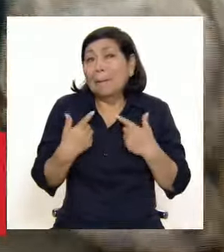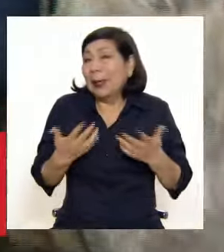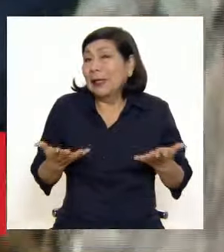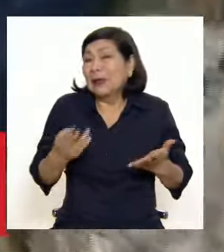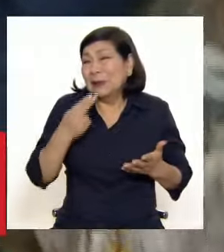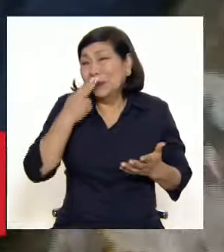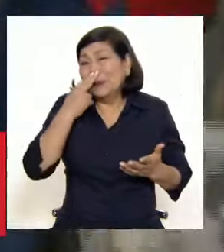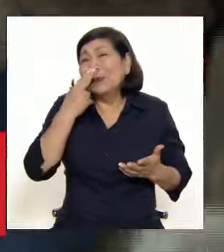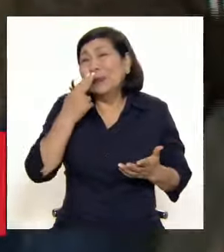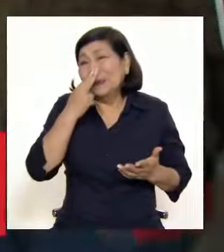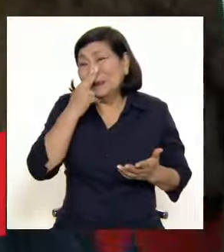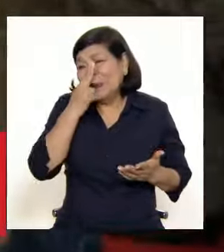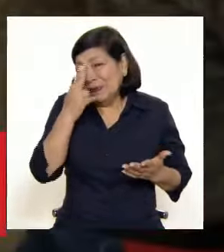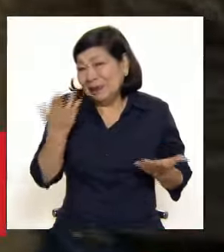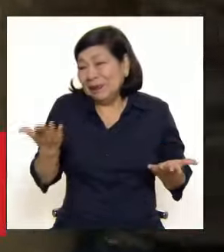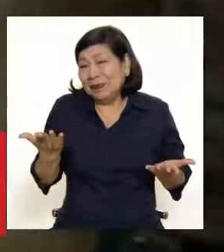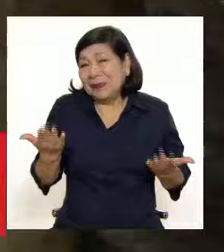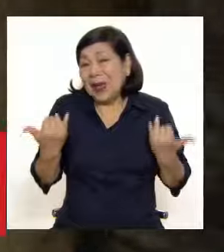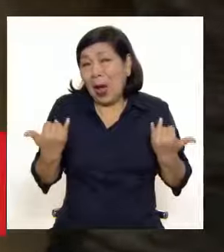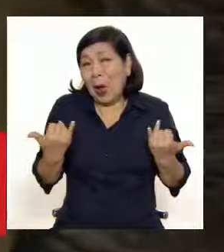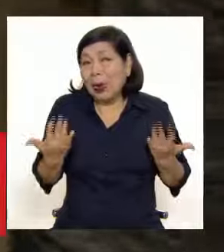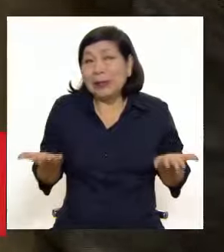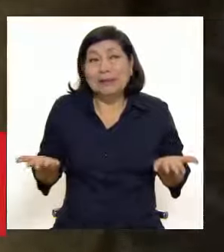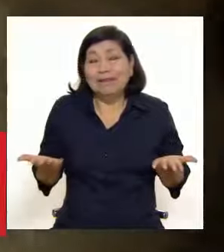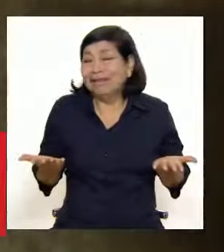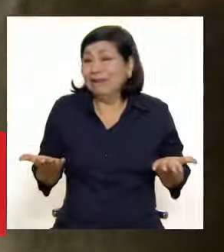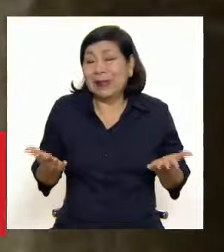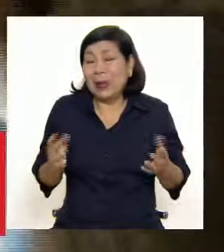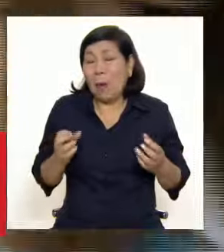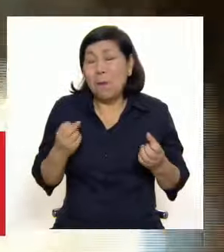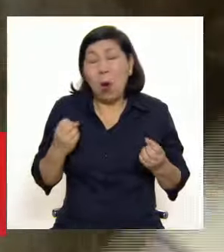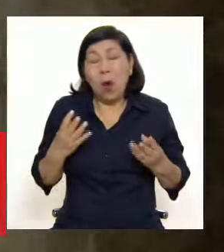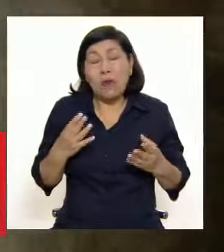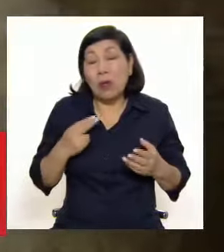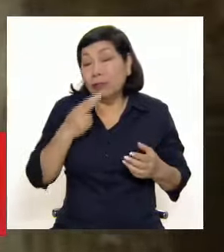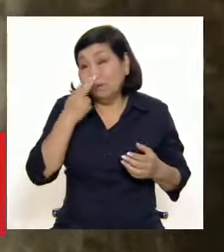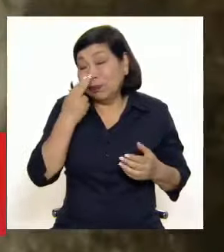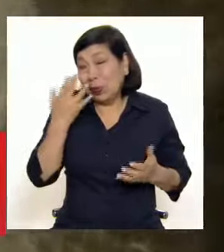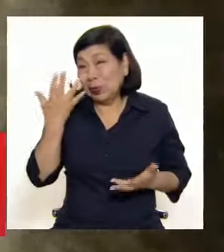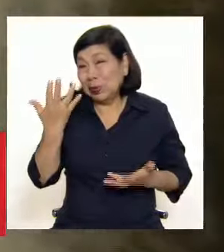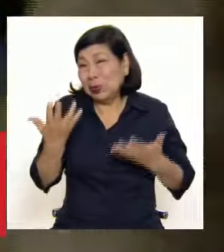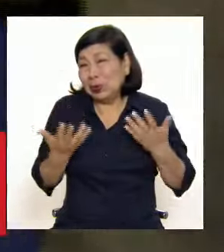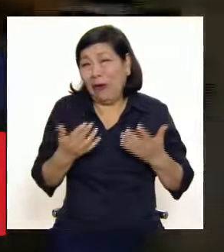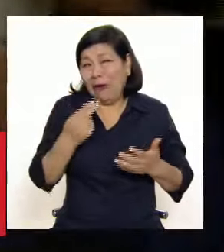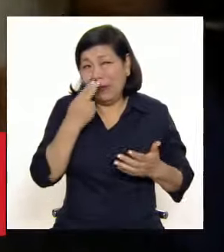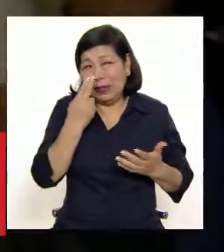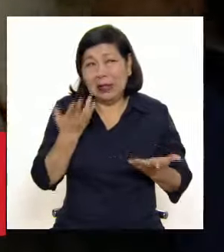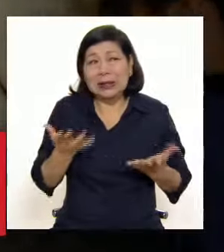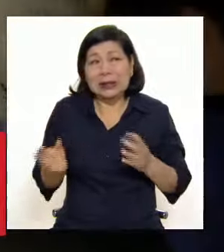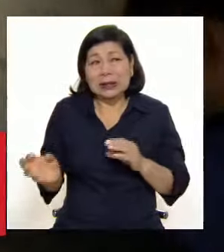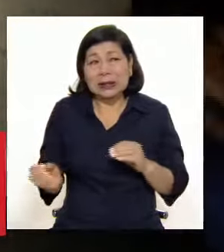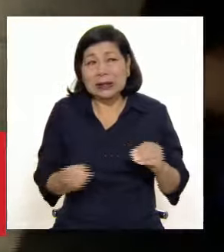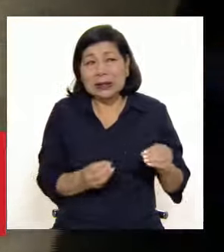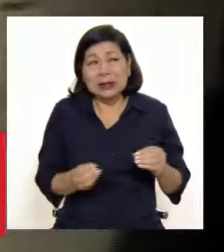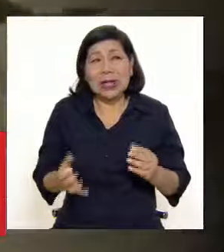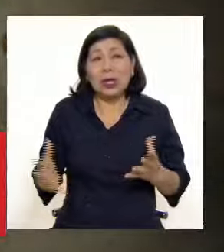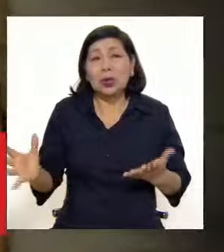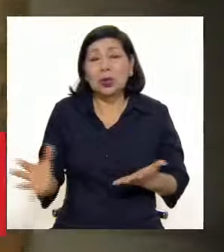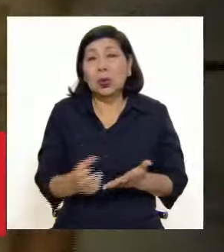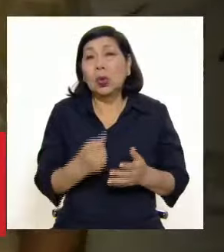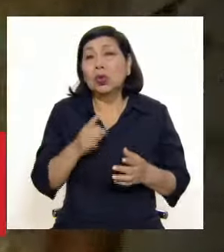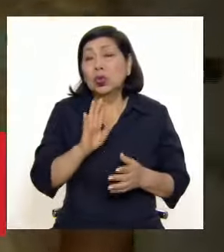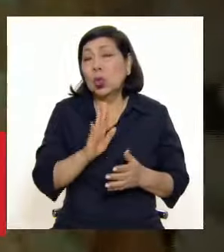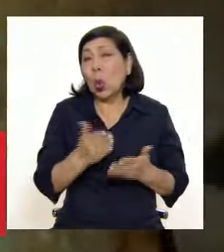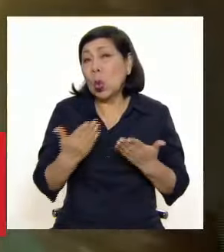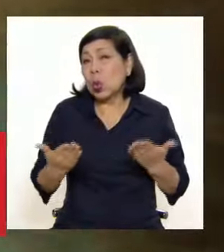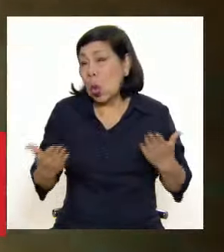el olor quizá a esta hora todavía es intenso y algunas personas también están tratando de recuperar, porque